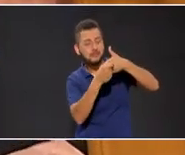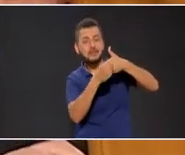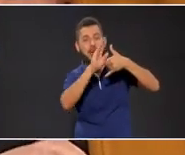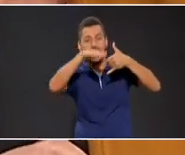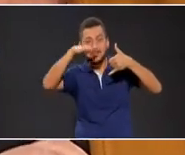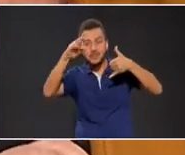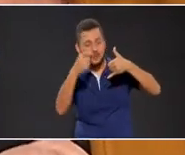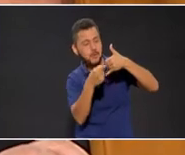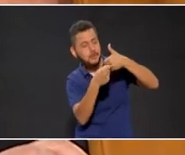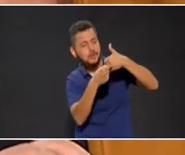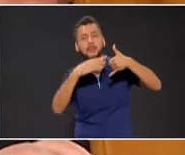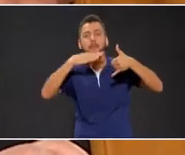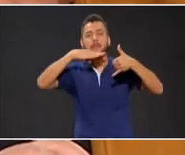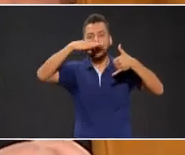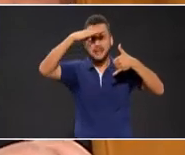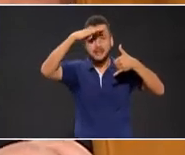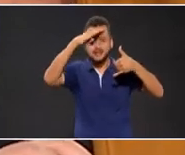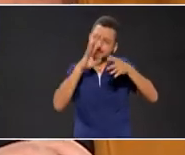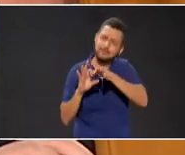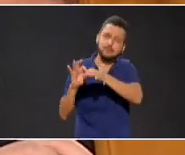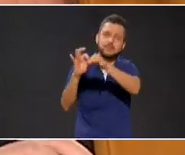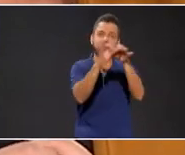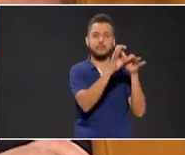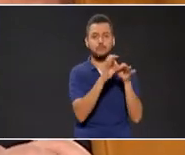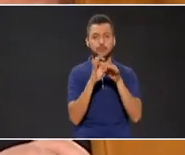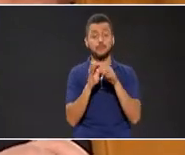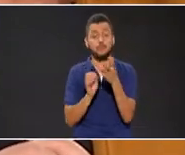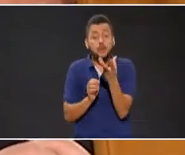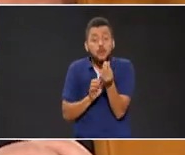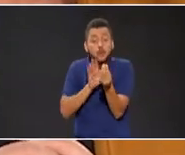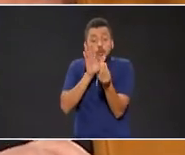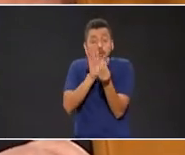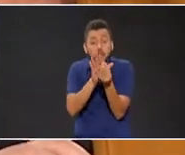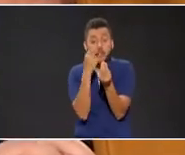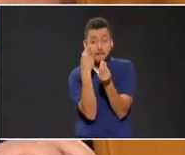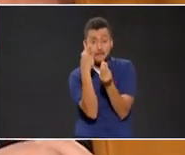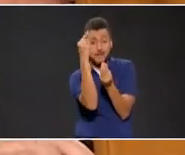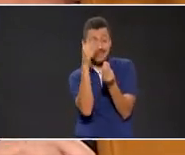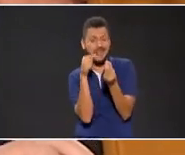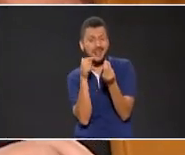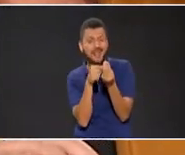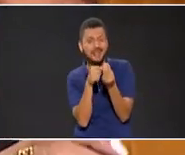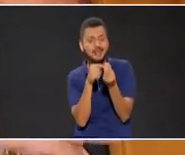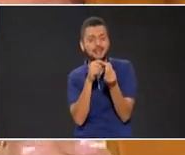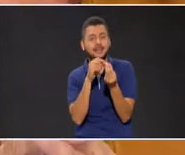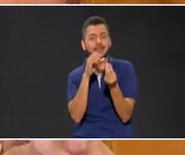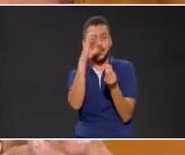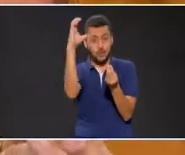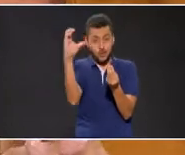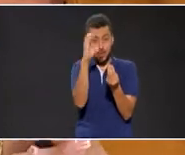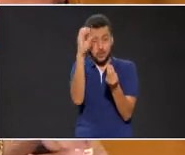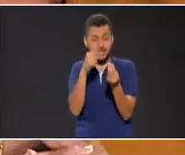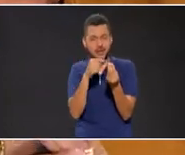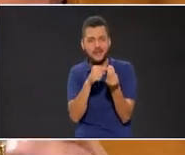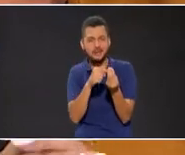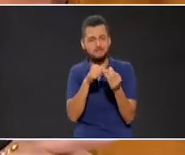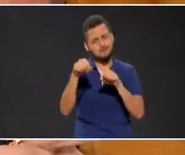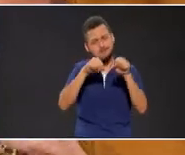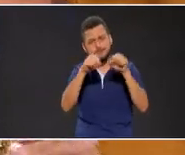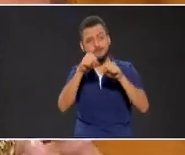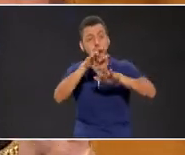queremos ser una un partido que le permita a que le permita a la comunidad de